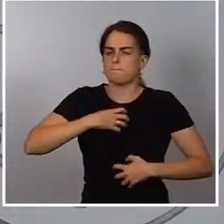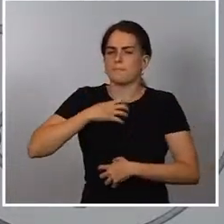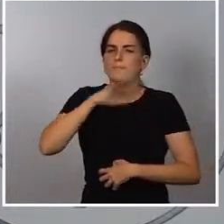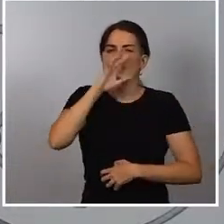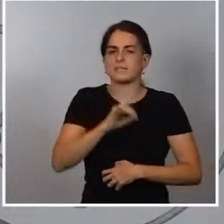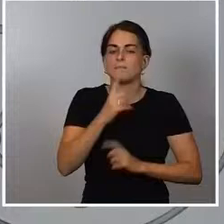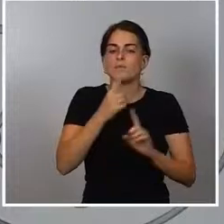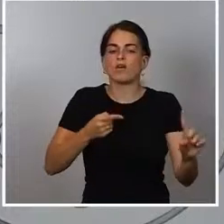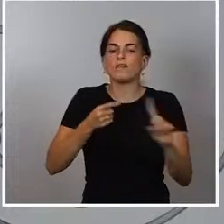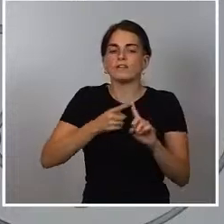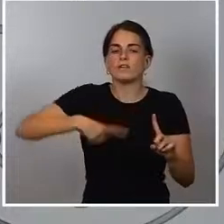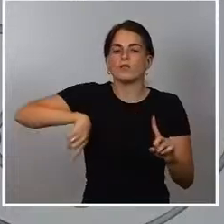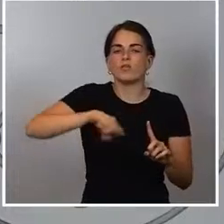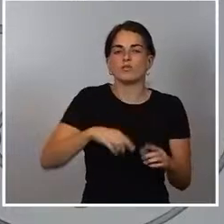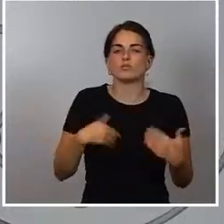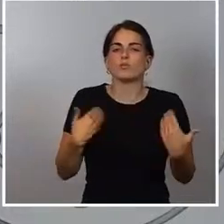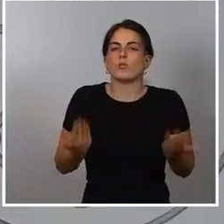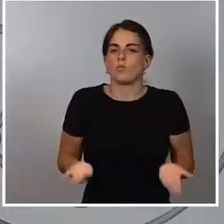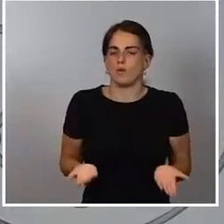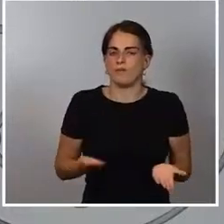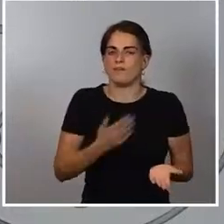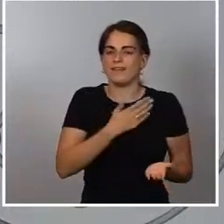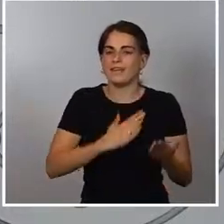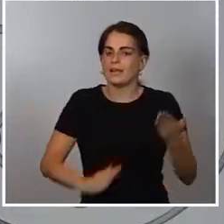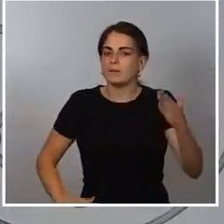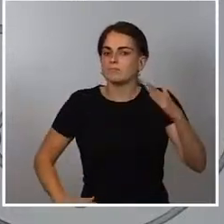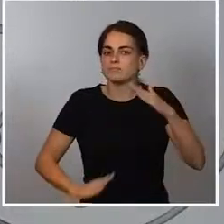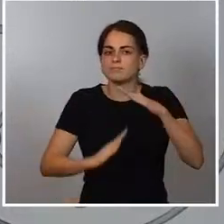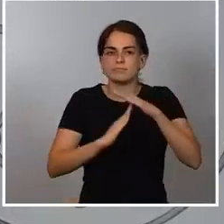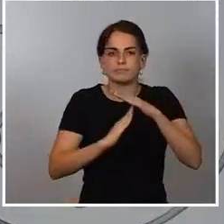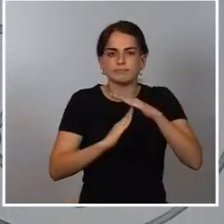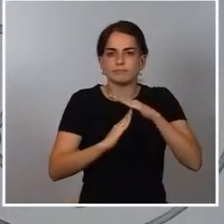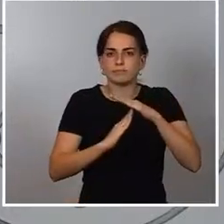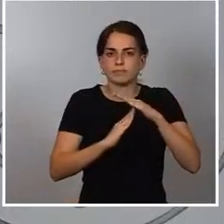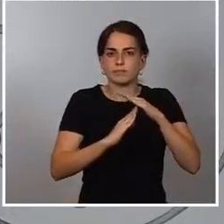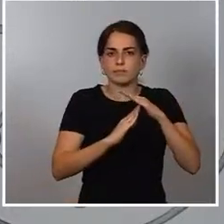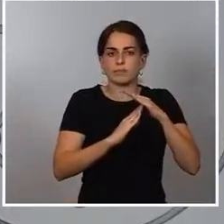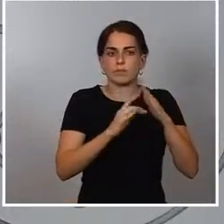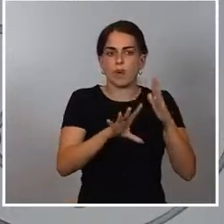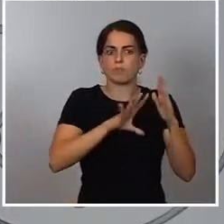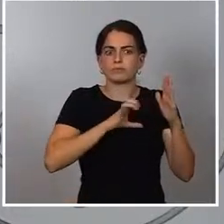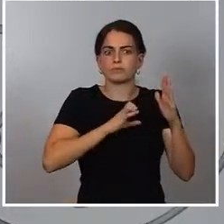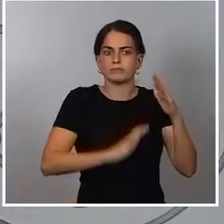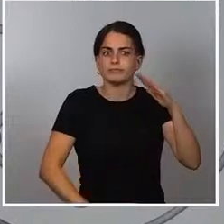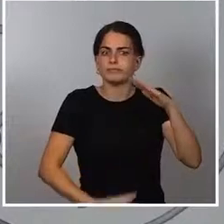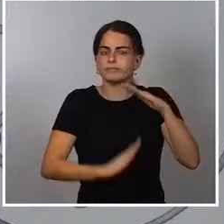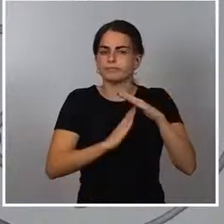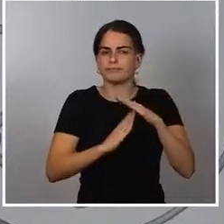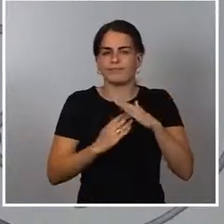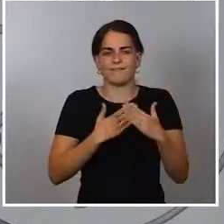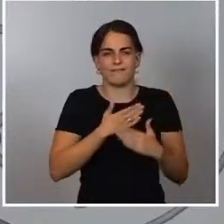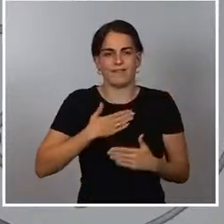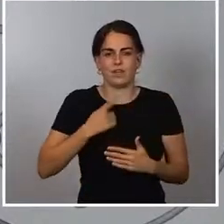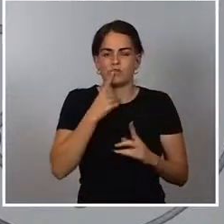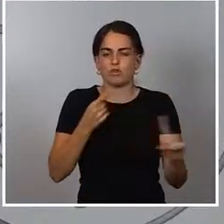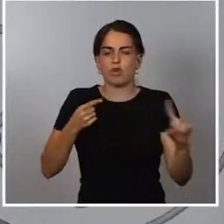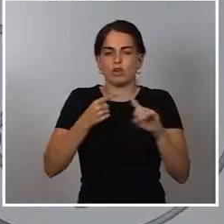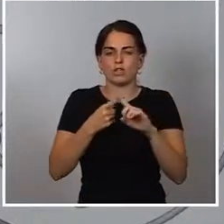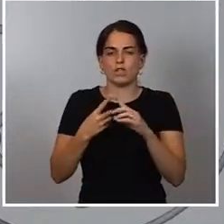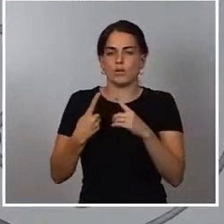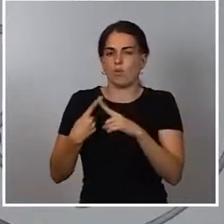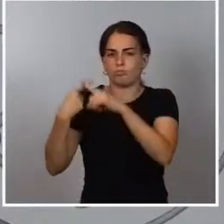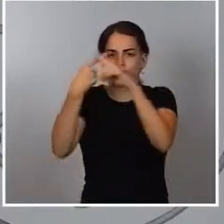parar parar el incremento de contagio creo que eso es un objetivo compartido por todos y por todas y se ha